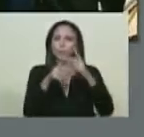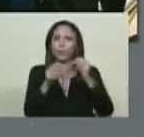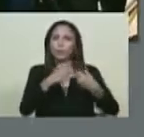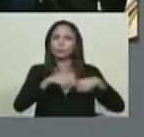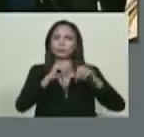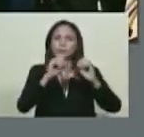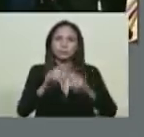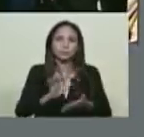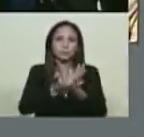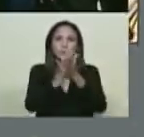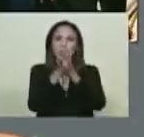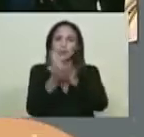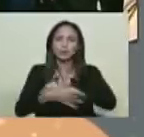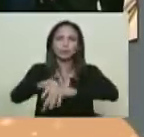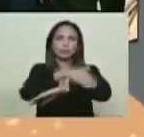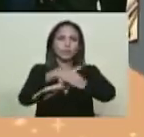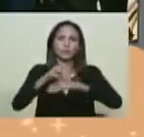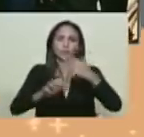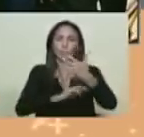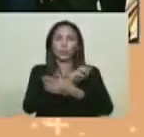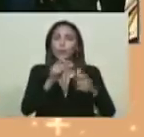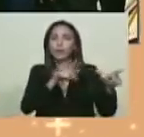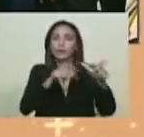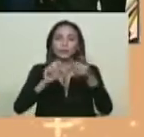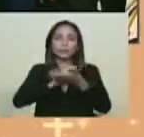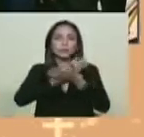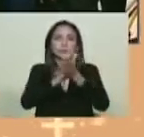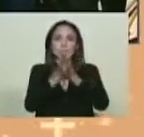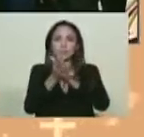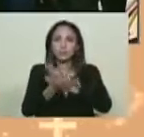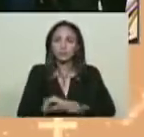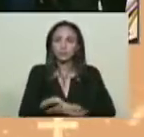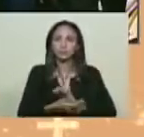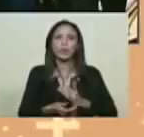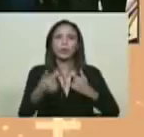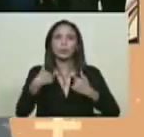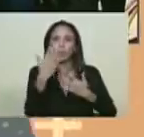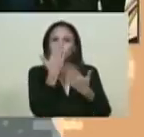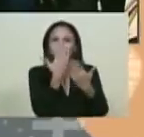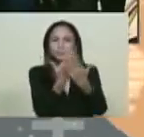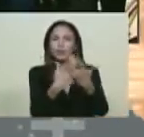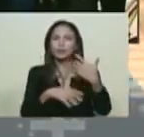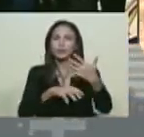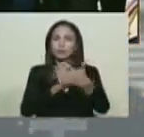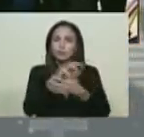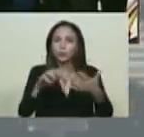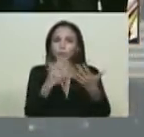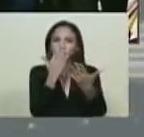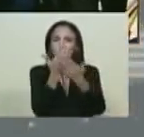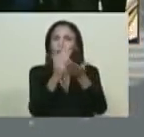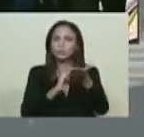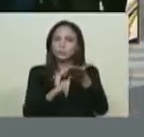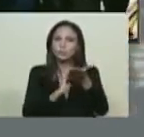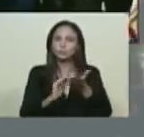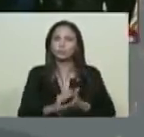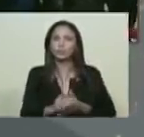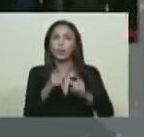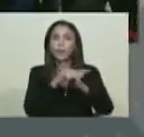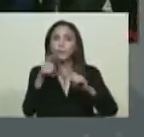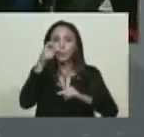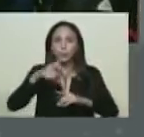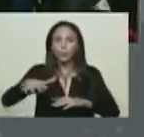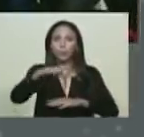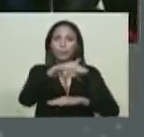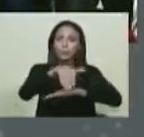con los ladrones en la calle! ¡Ya basta ya! ¡Me pongo al frente de este combate! ¡Pero el pueblo debe ganarlo